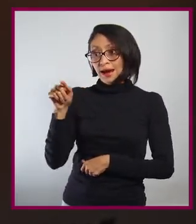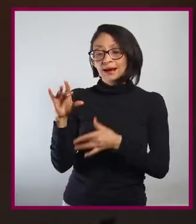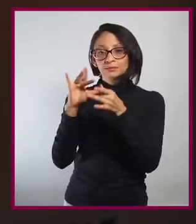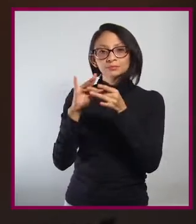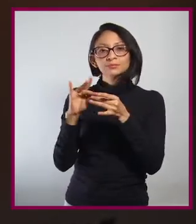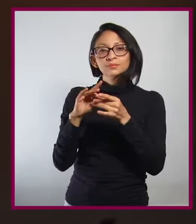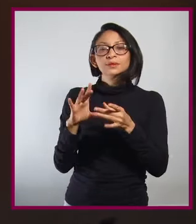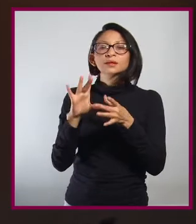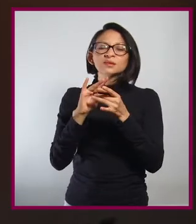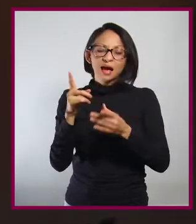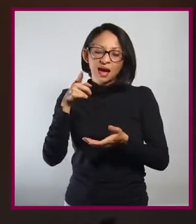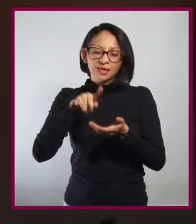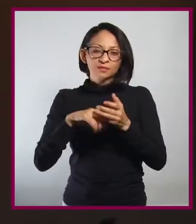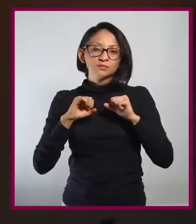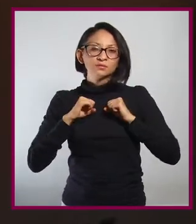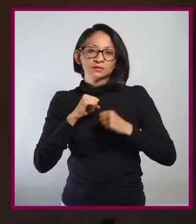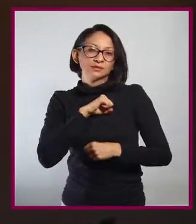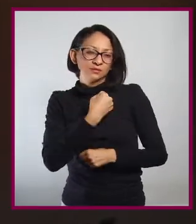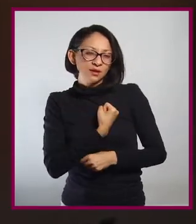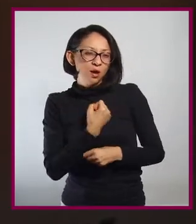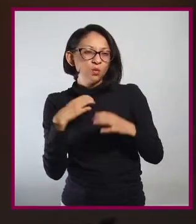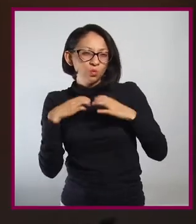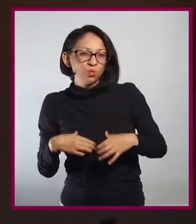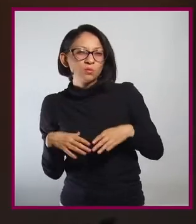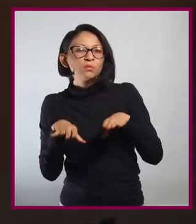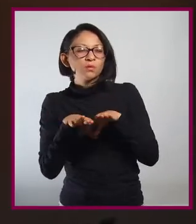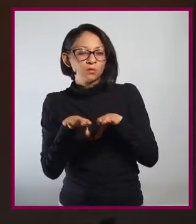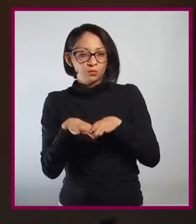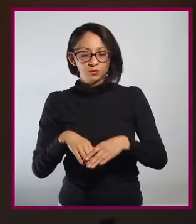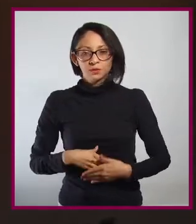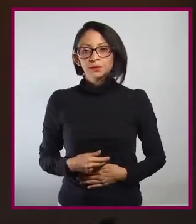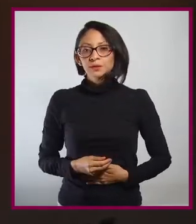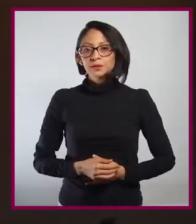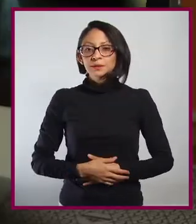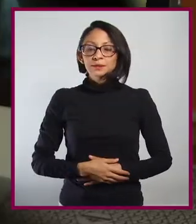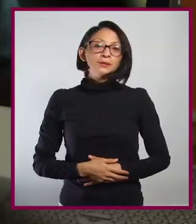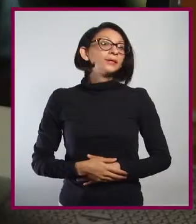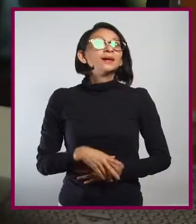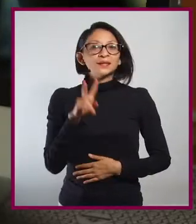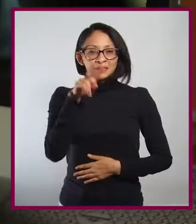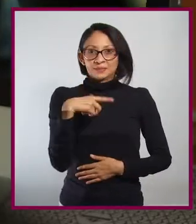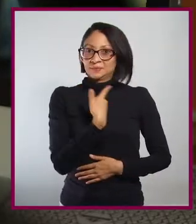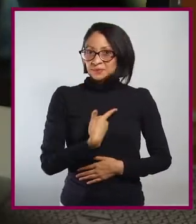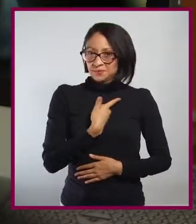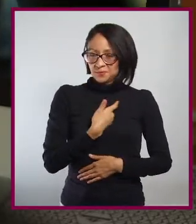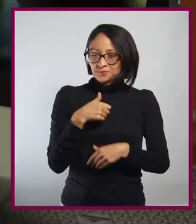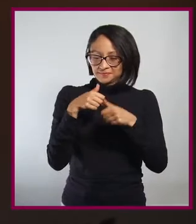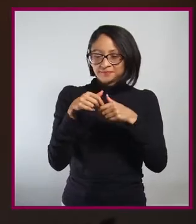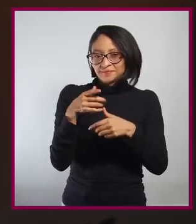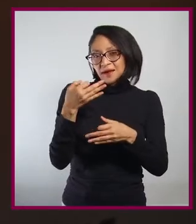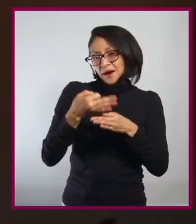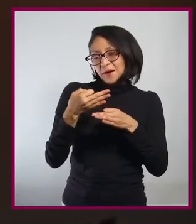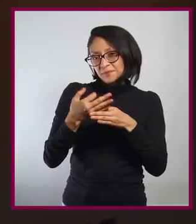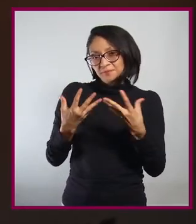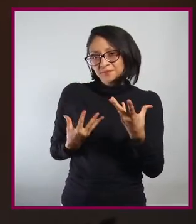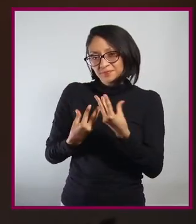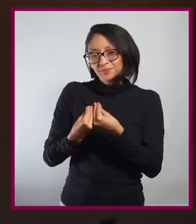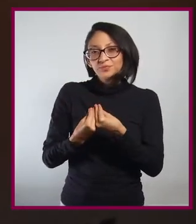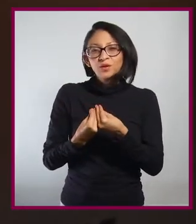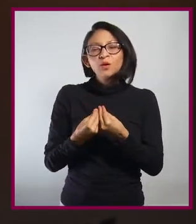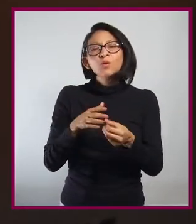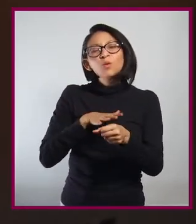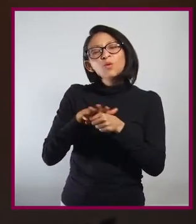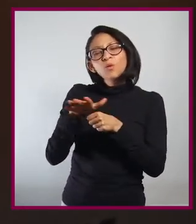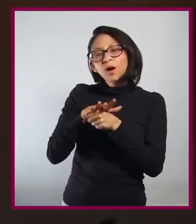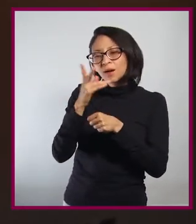dicen mucho de nuestra salud. Doctor, bienvenido, muchas gracias por estar con nosotros una vez más. Pamela, gusto de saludarle. Doctor, ¿cuáles son